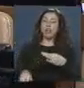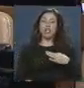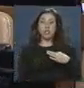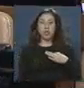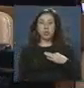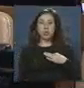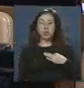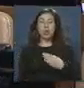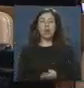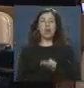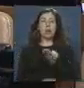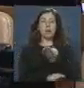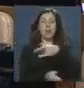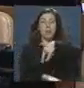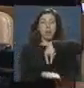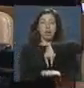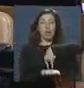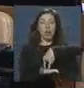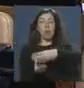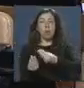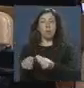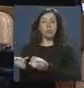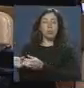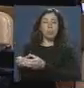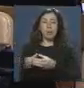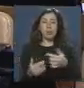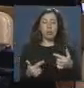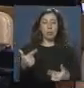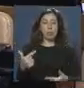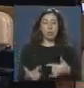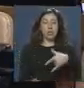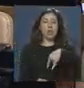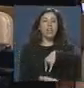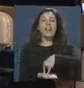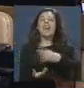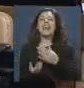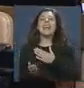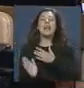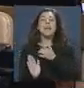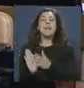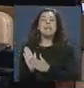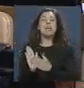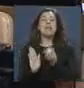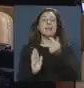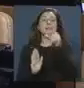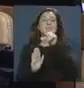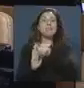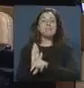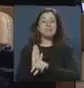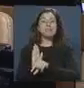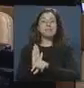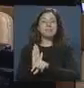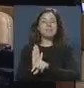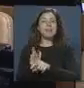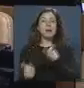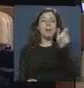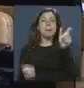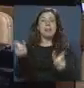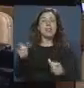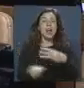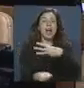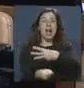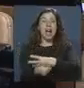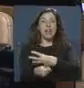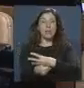que demanda del Parlamento y de muchas de las bancadas de nuestro Congreso, que es una política de rebaja de tarifa al adulto